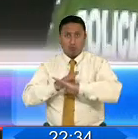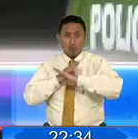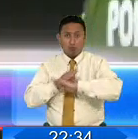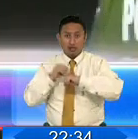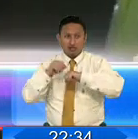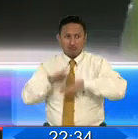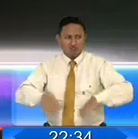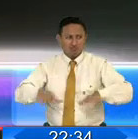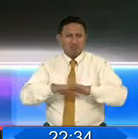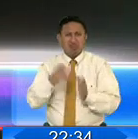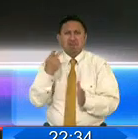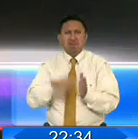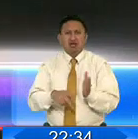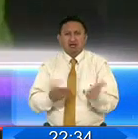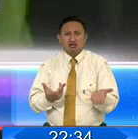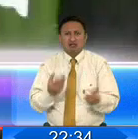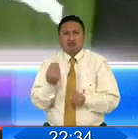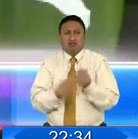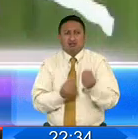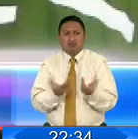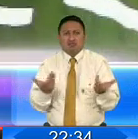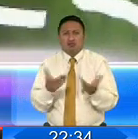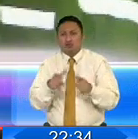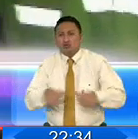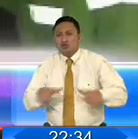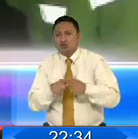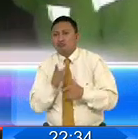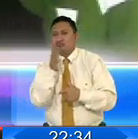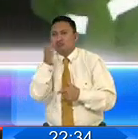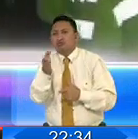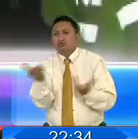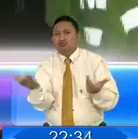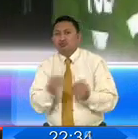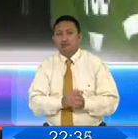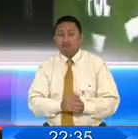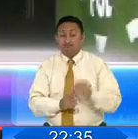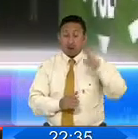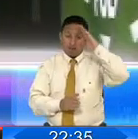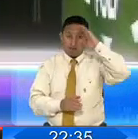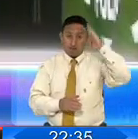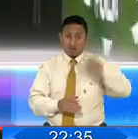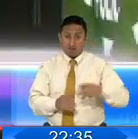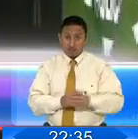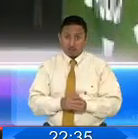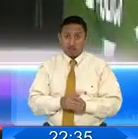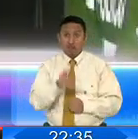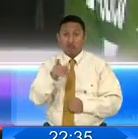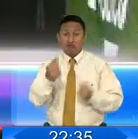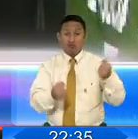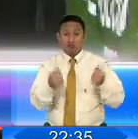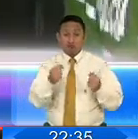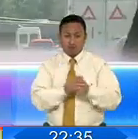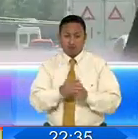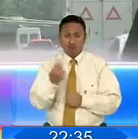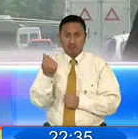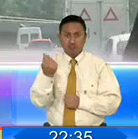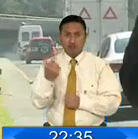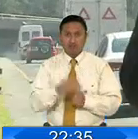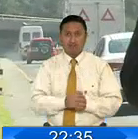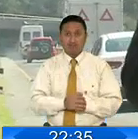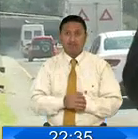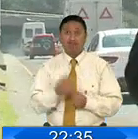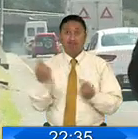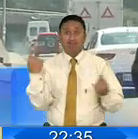la zona? ¿A dónde iban? Es la interrogante que ronda en el ambiente policial. En uno de los carros encontraron dinero. Los heridos